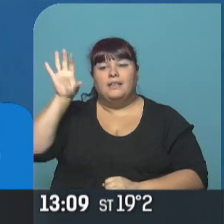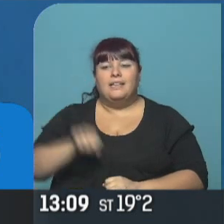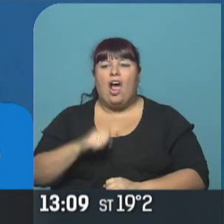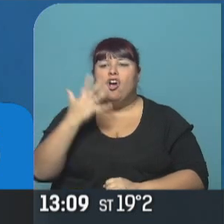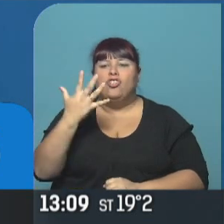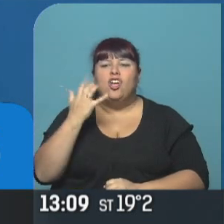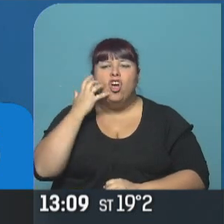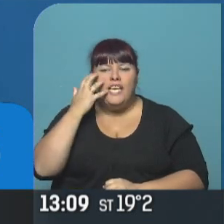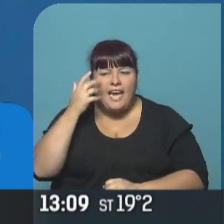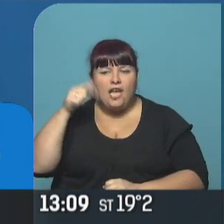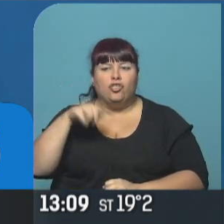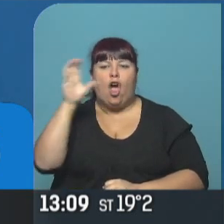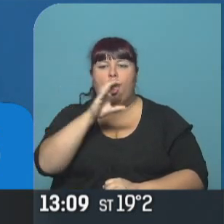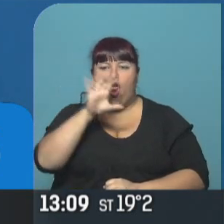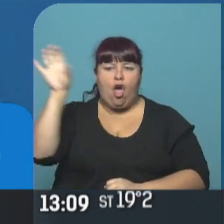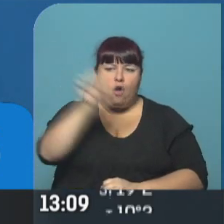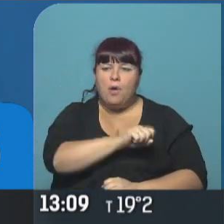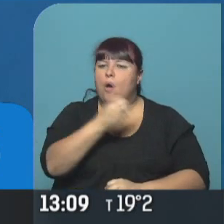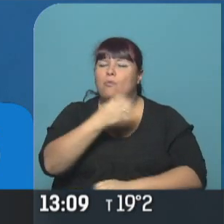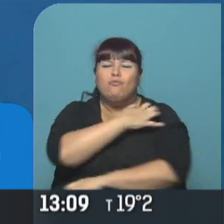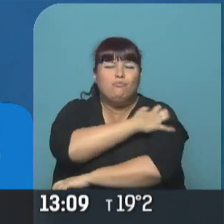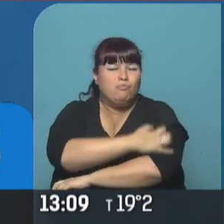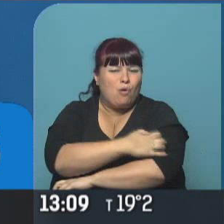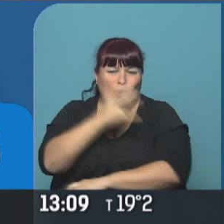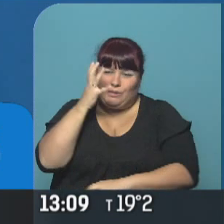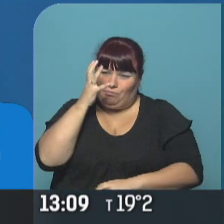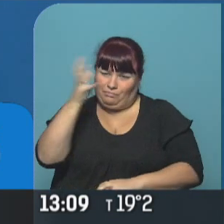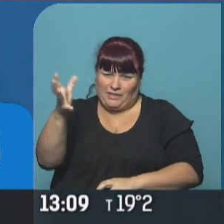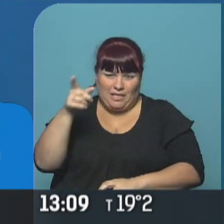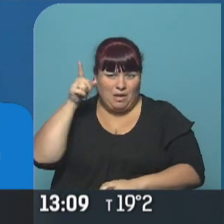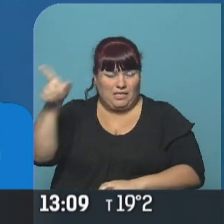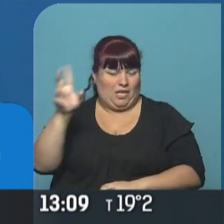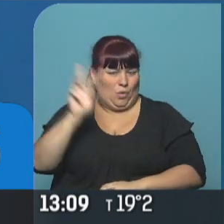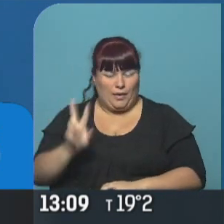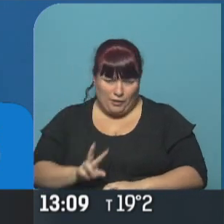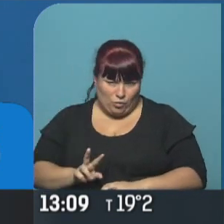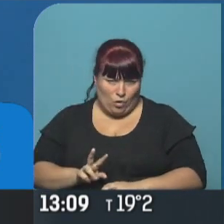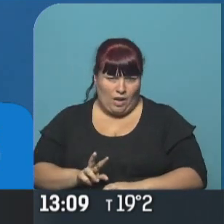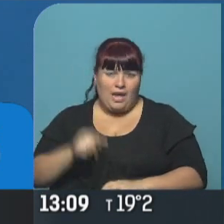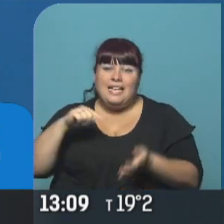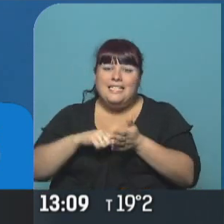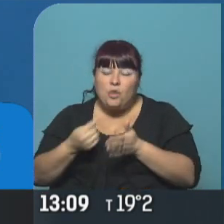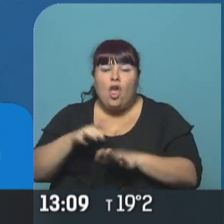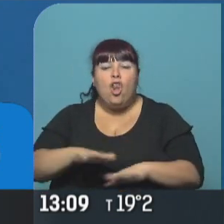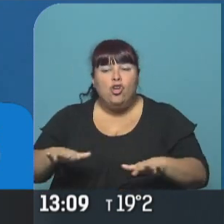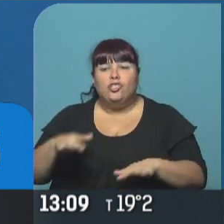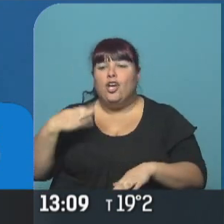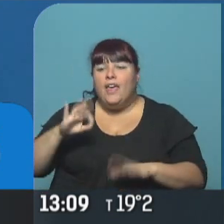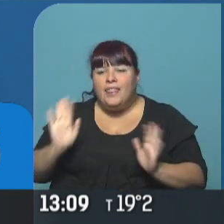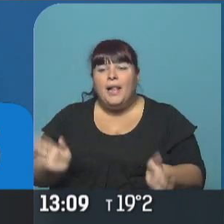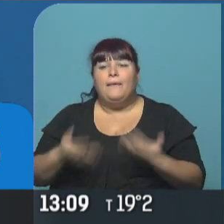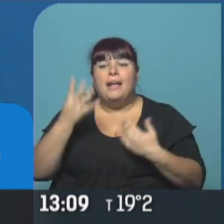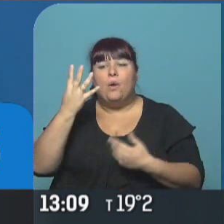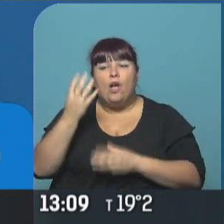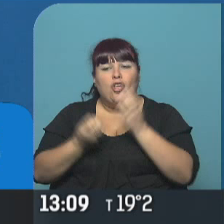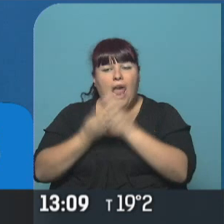5 nietos a Colombia porque la pobreza era tan aguda en su ciudad que los niños tenían que levantarse a las